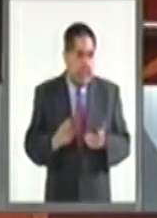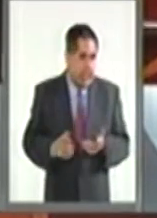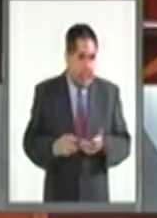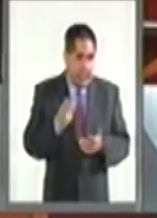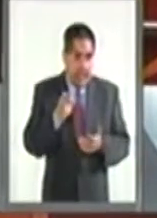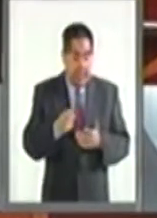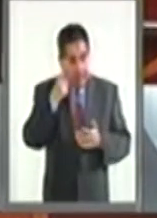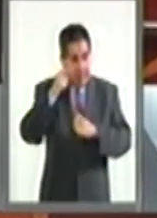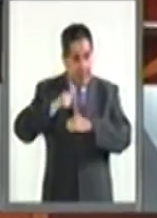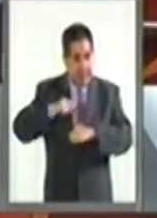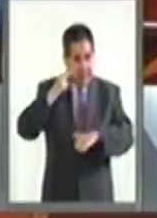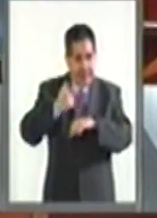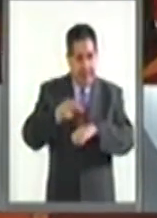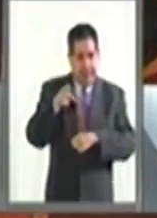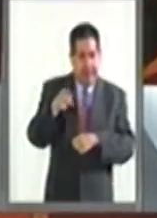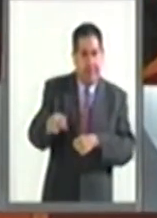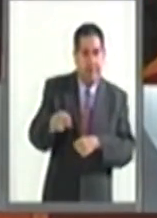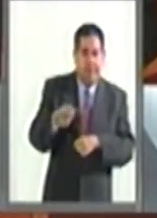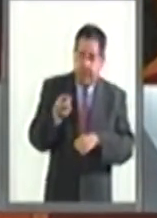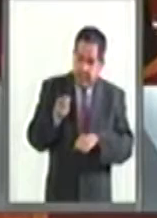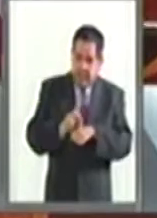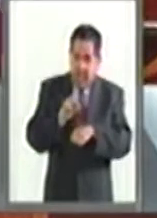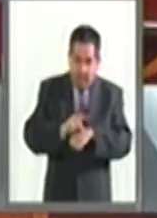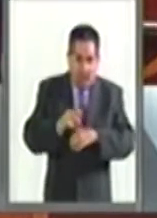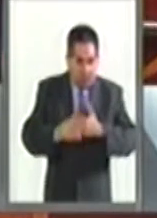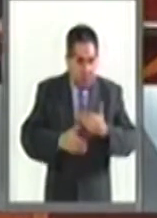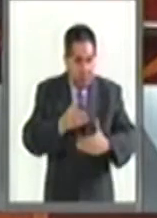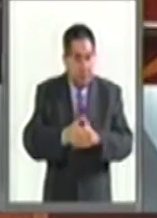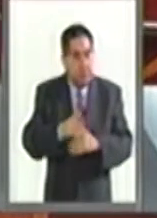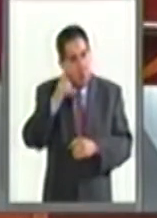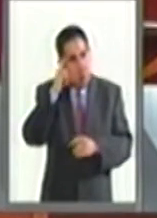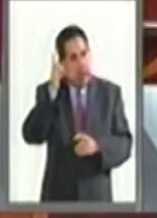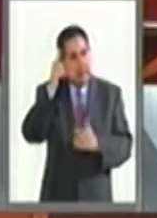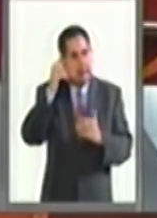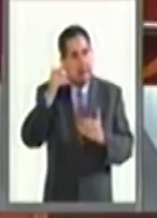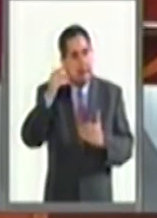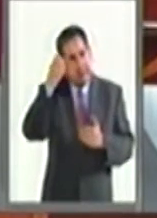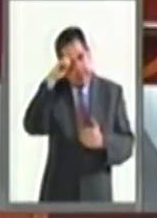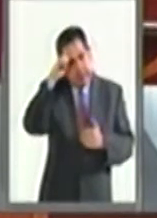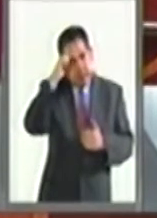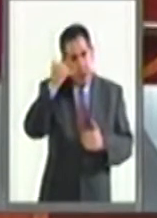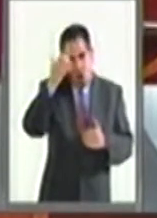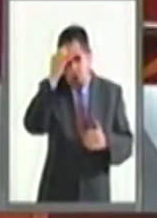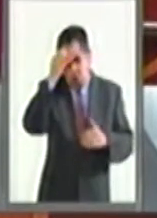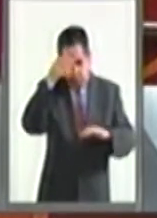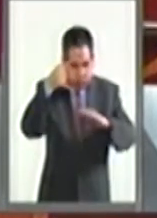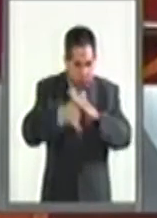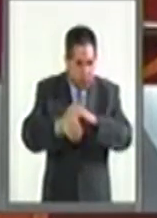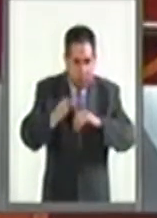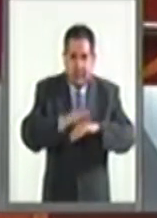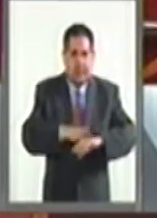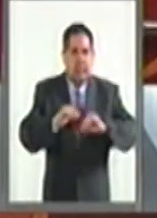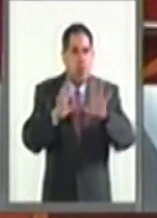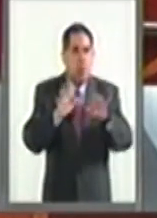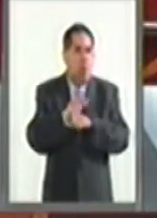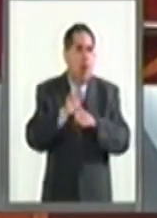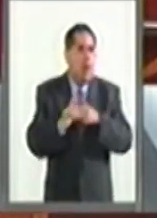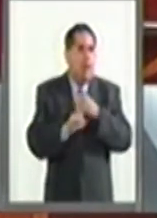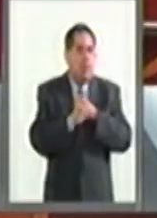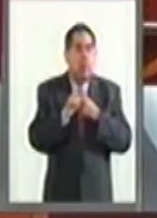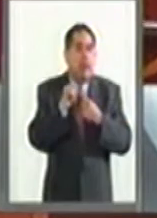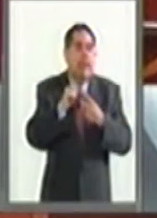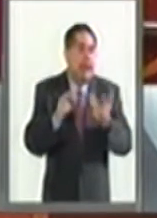órganos legislativos los que día a día tienen la experiencia y el conocimiento directo de la